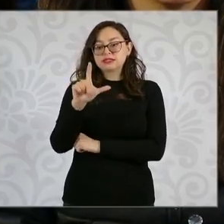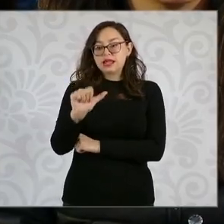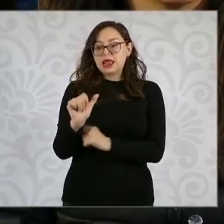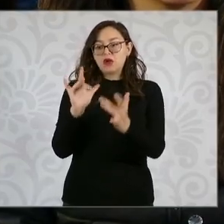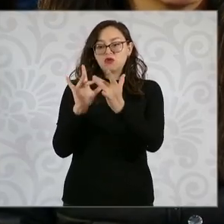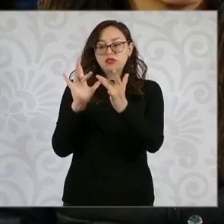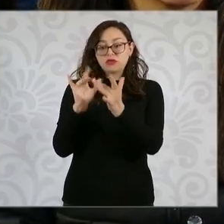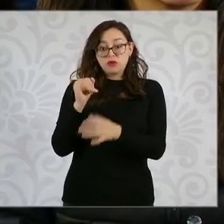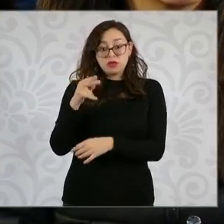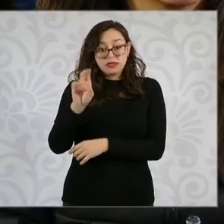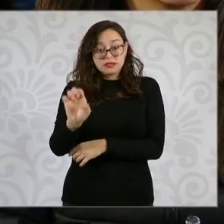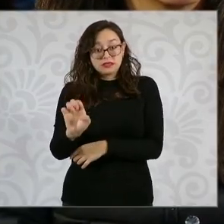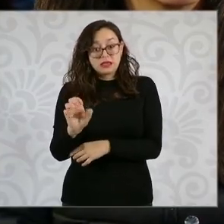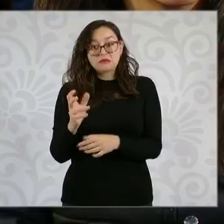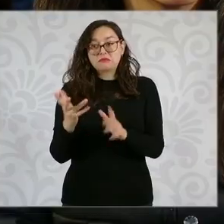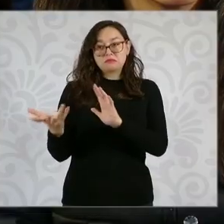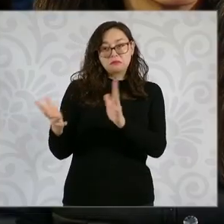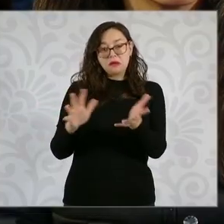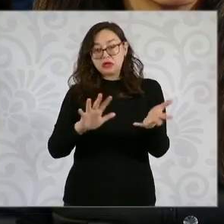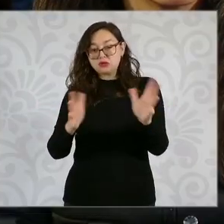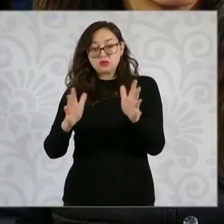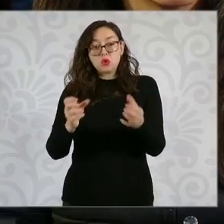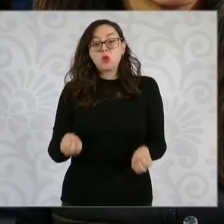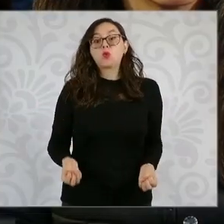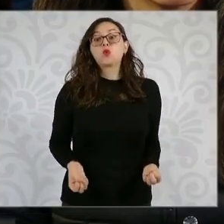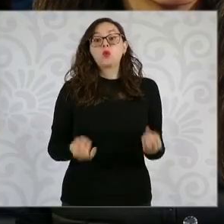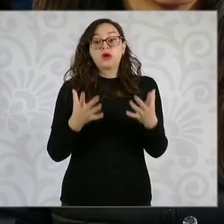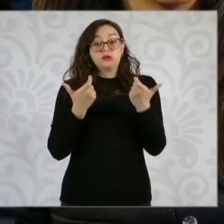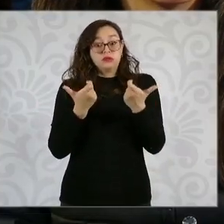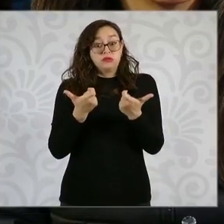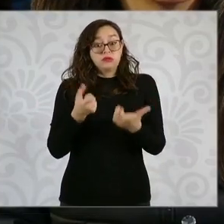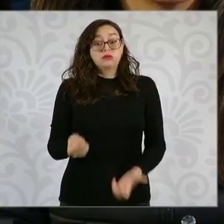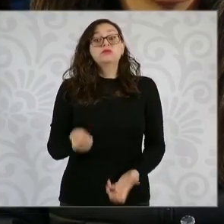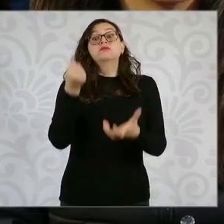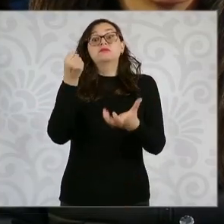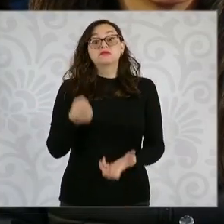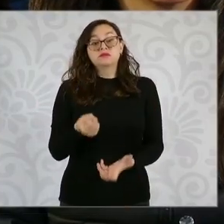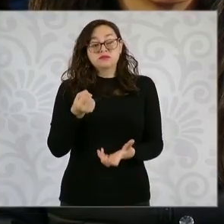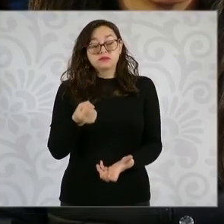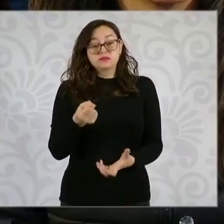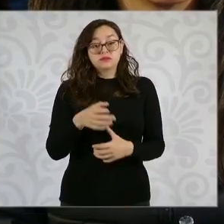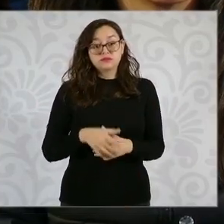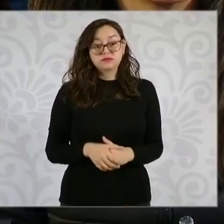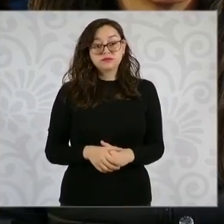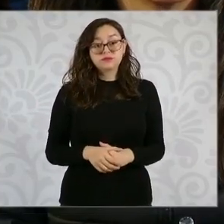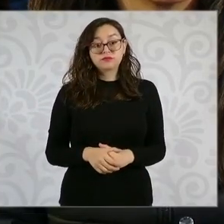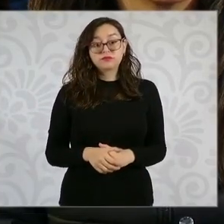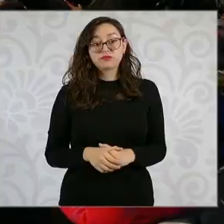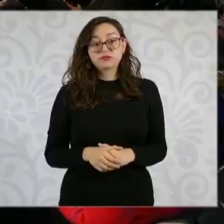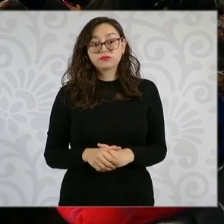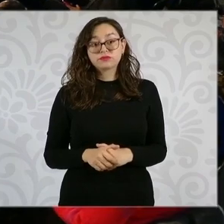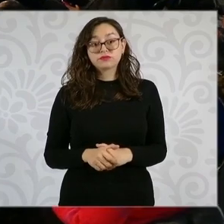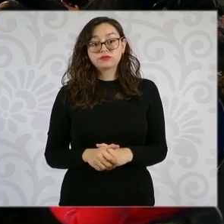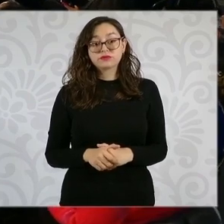INE, ya tienen un aproximado ahora sí de cuánto va a costar este proceso de elección de los juzgadores del